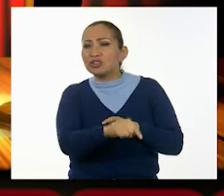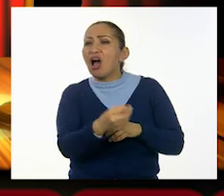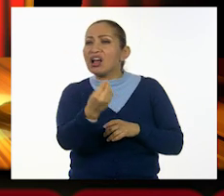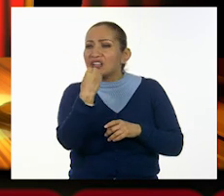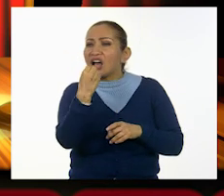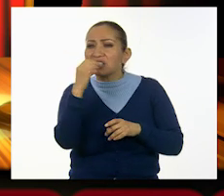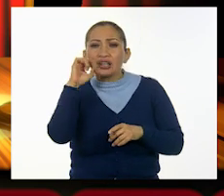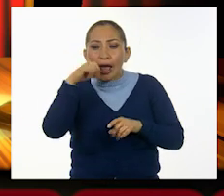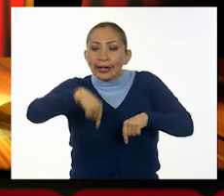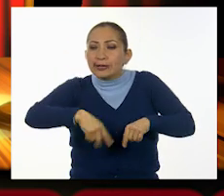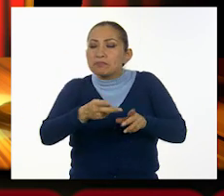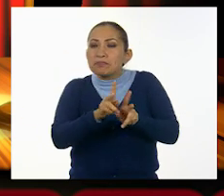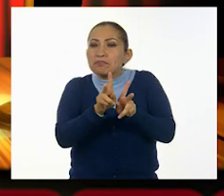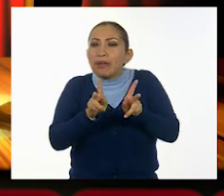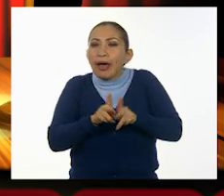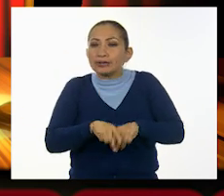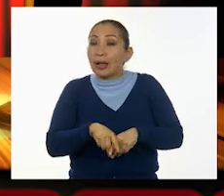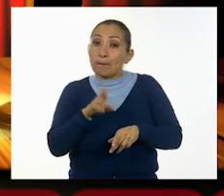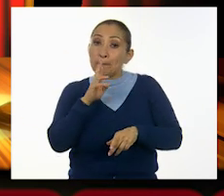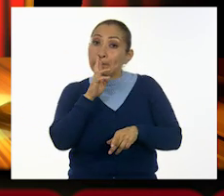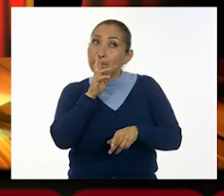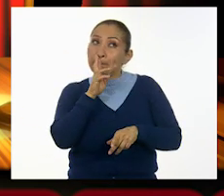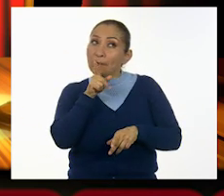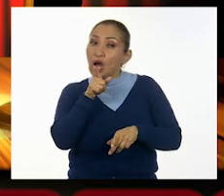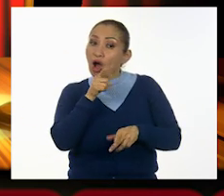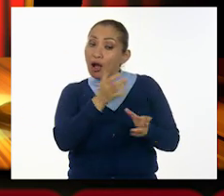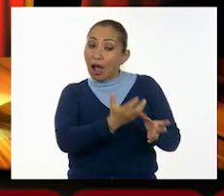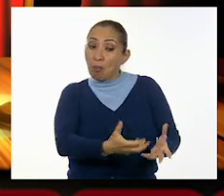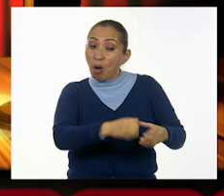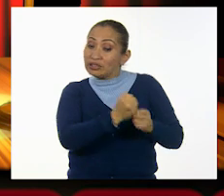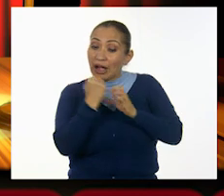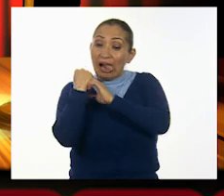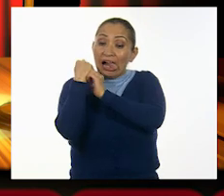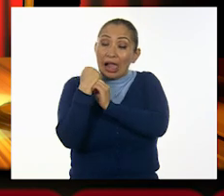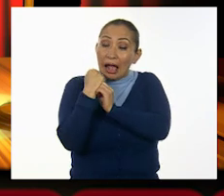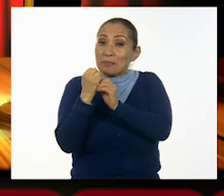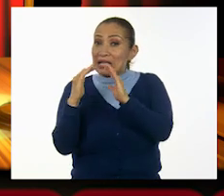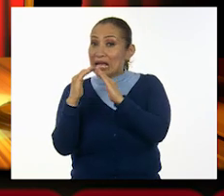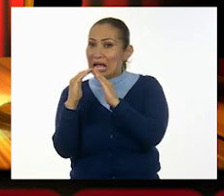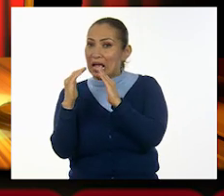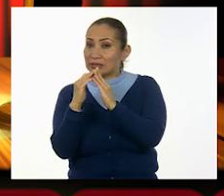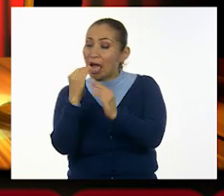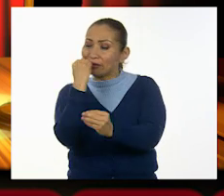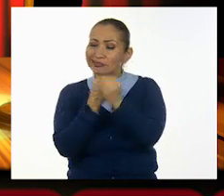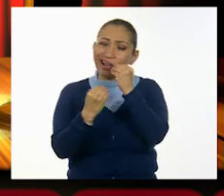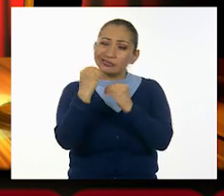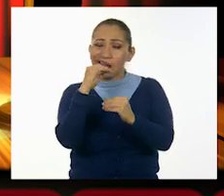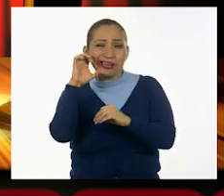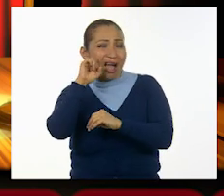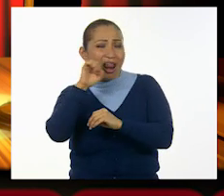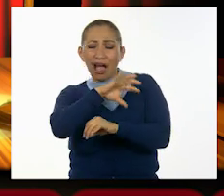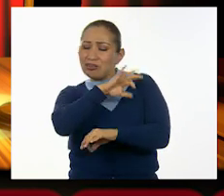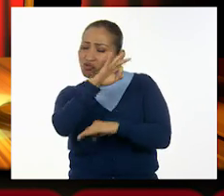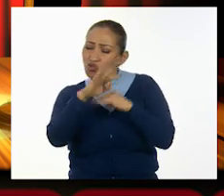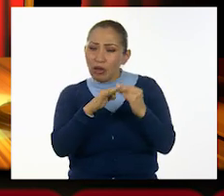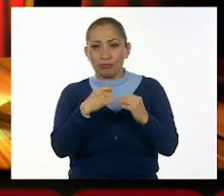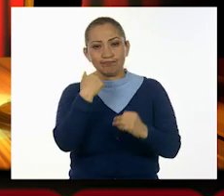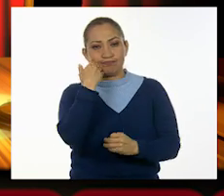estar comiendo naranjas en la plaza? Mejor llevo la bolsa a mi casa y como todas las naranjas que